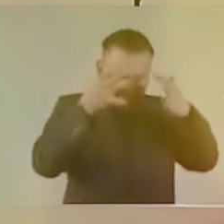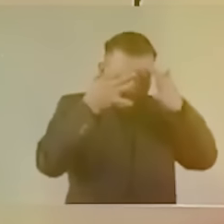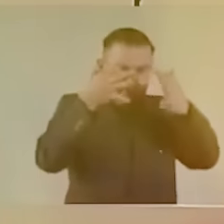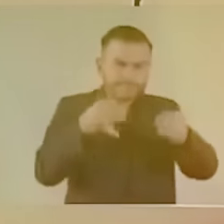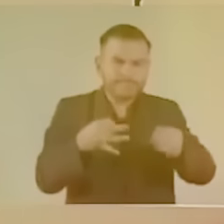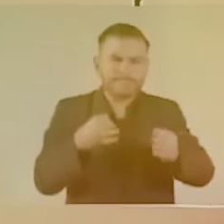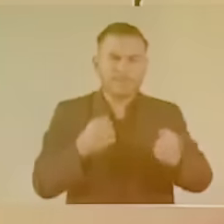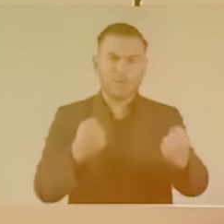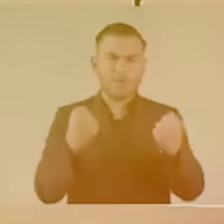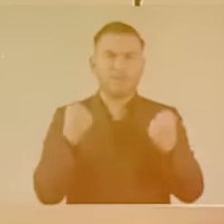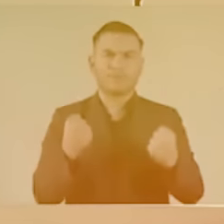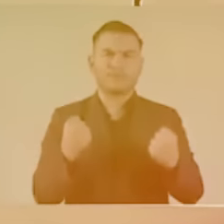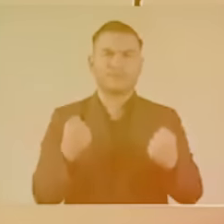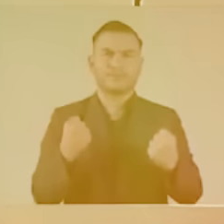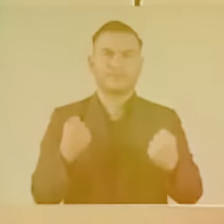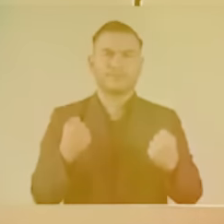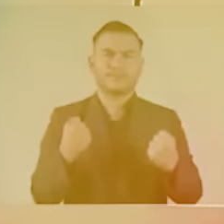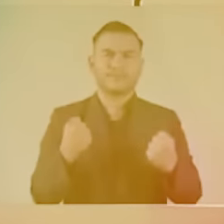valentía.